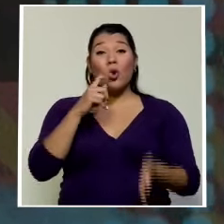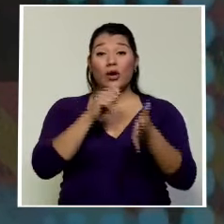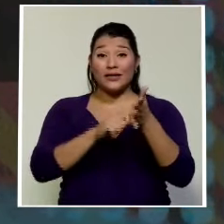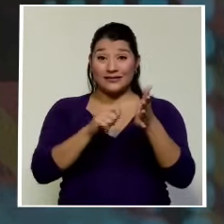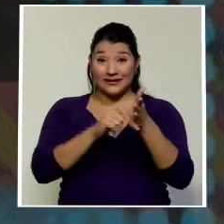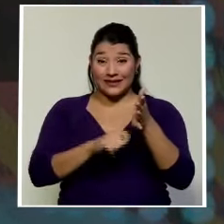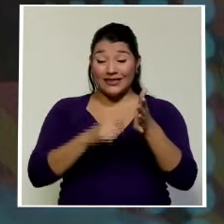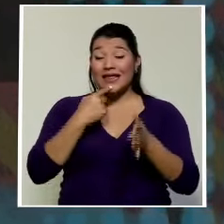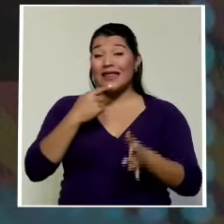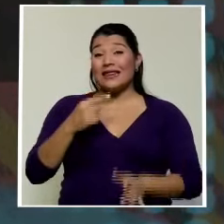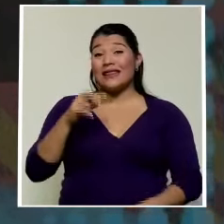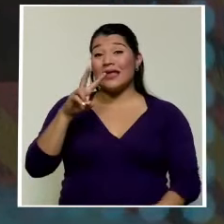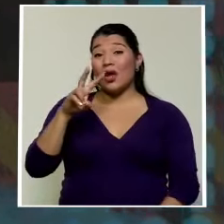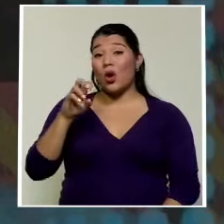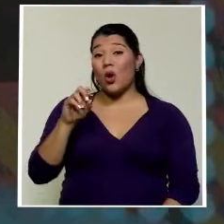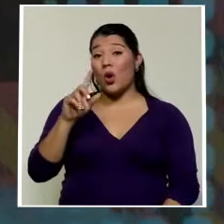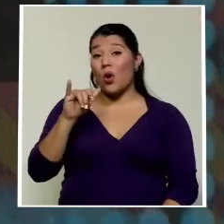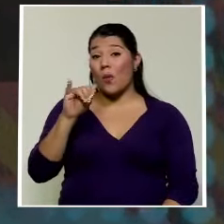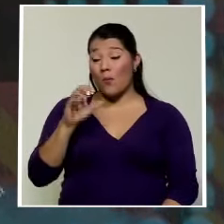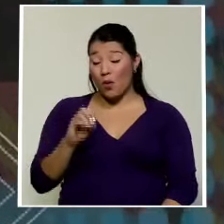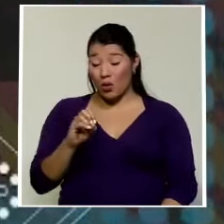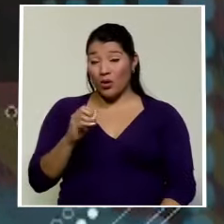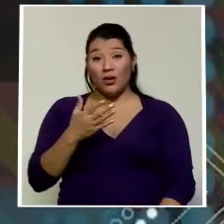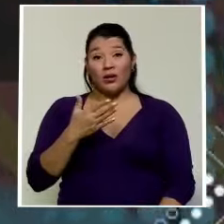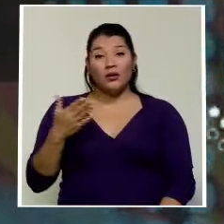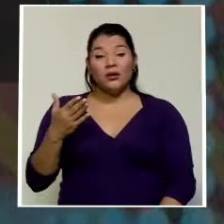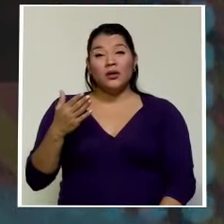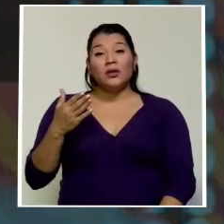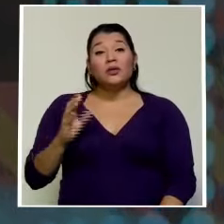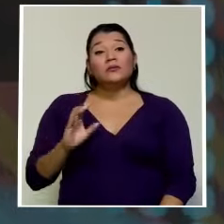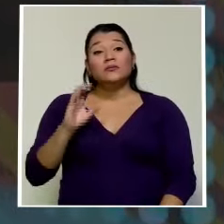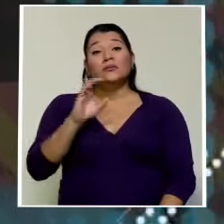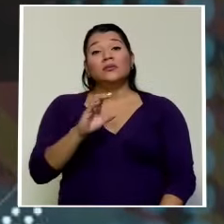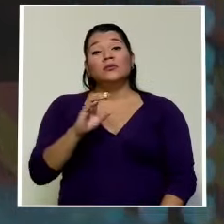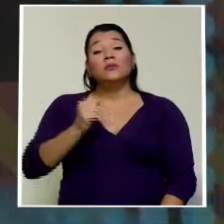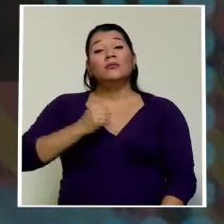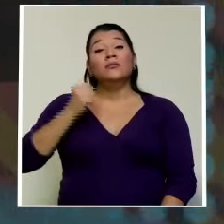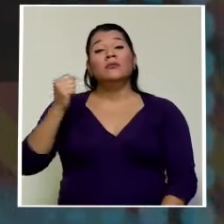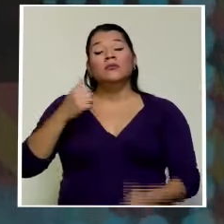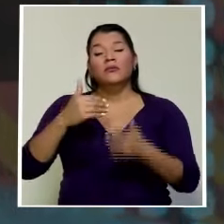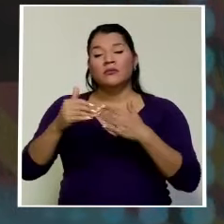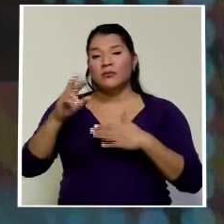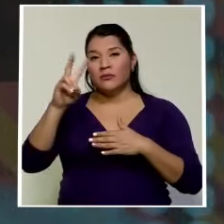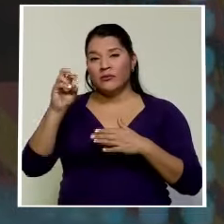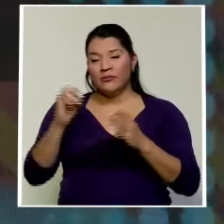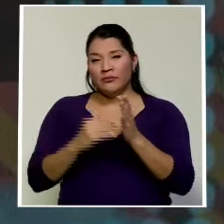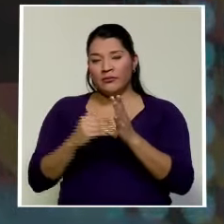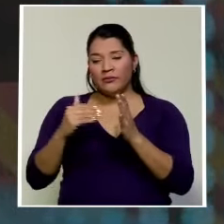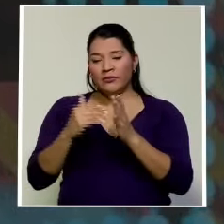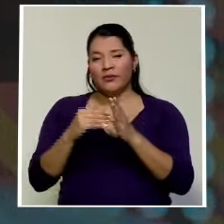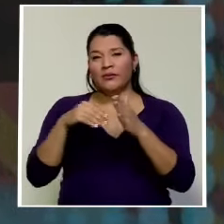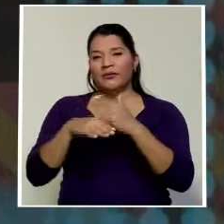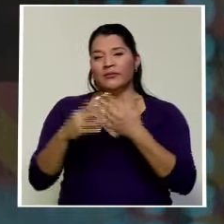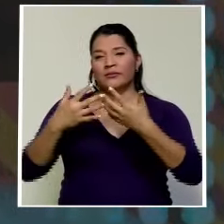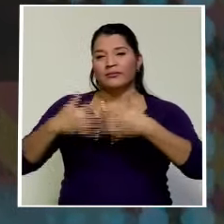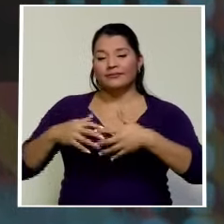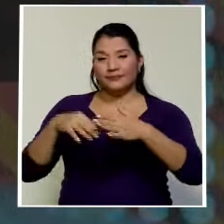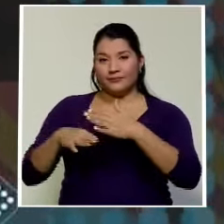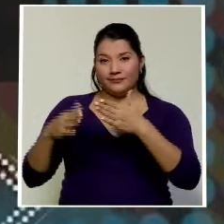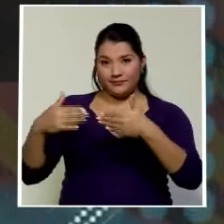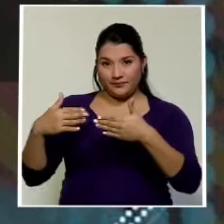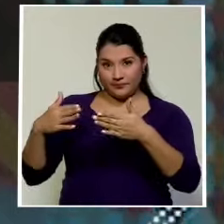Bolio dijo a esta alianza periodística que la inyección de capital de casi 20 millones recibida en Panamá por la dueña de